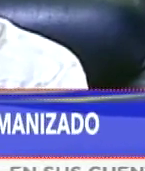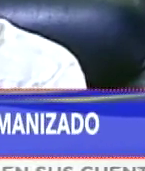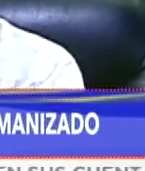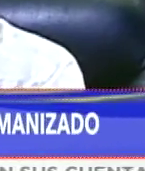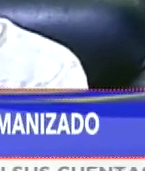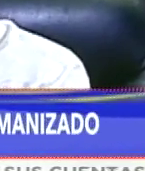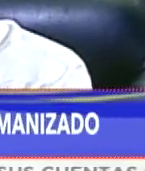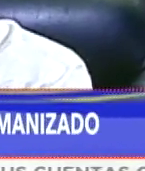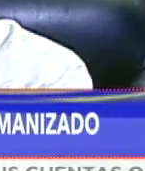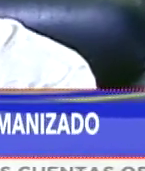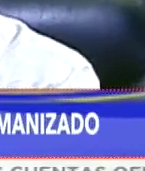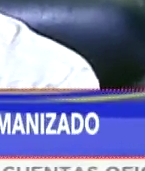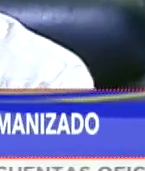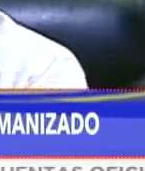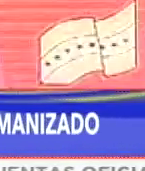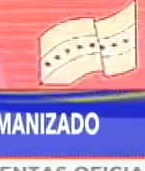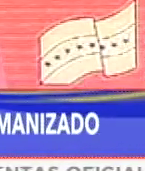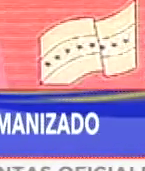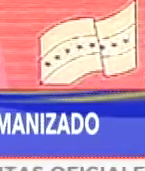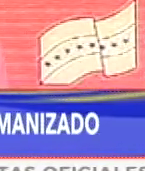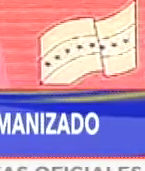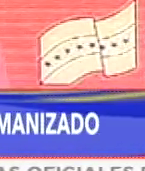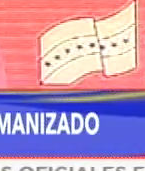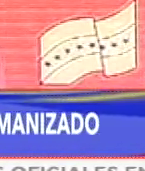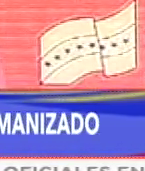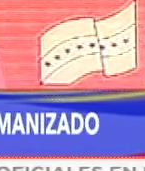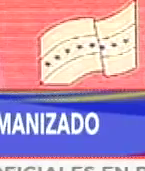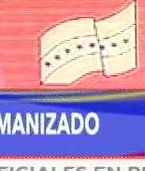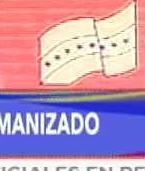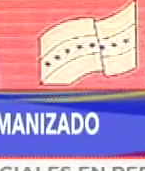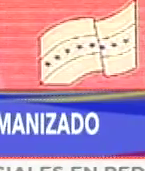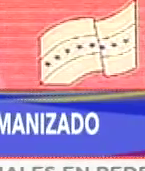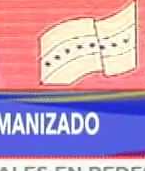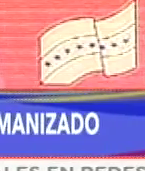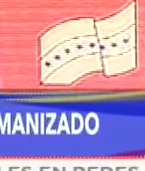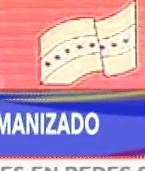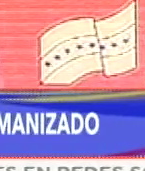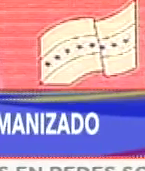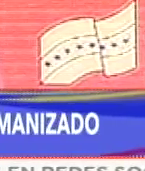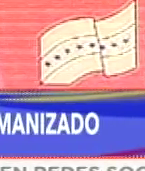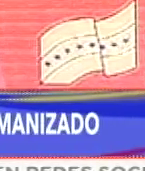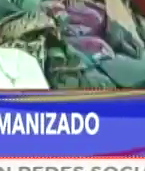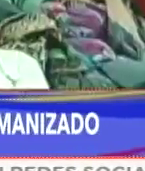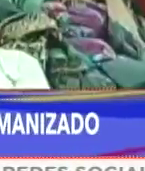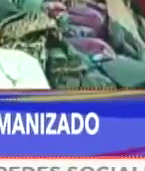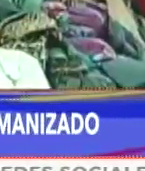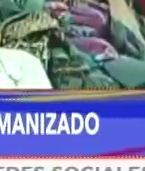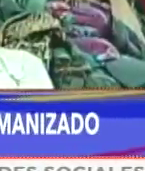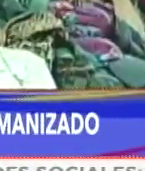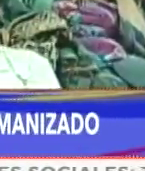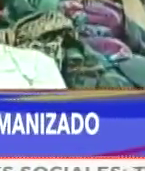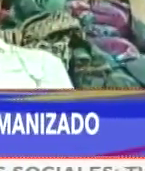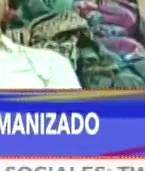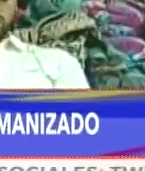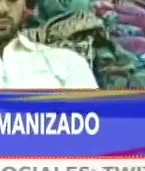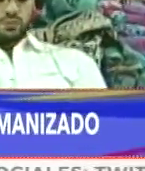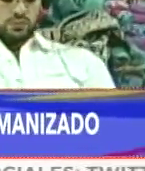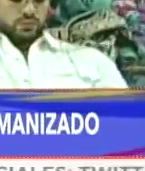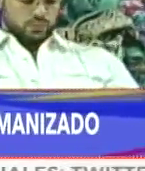para su salud y su futuro. Protección integral a la niña, al niño. Ya depende de